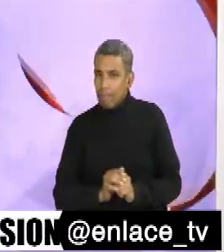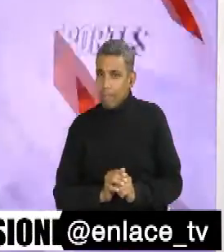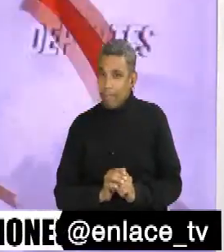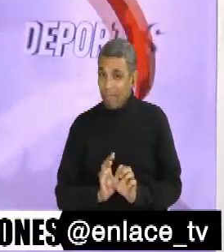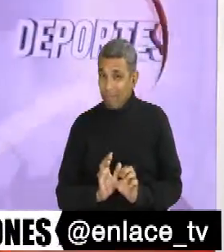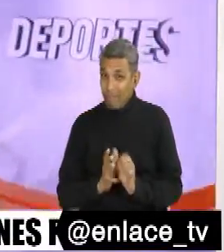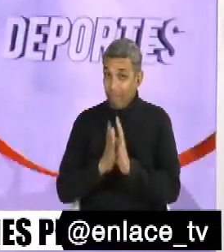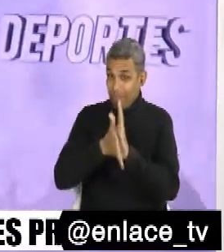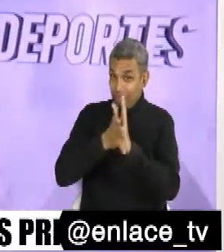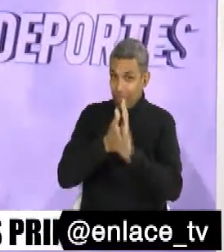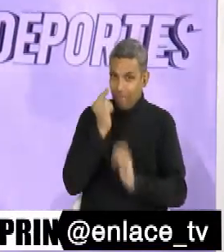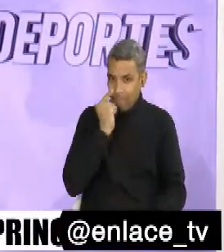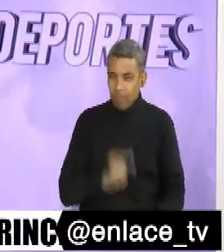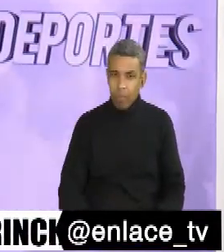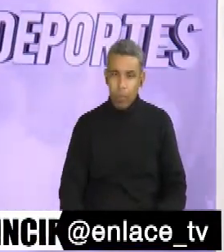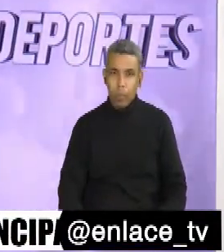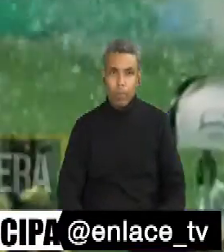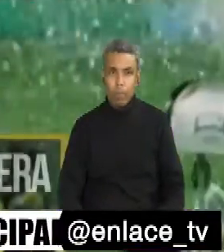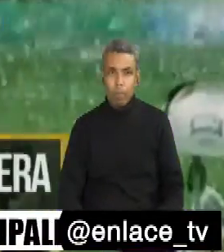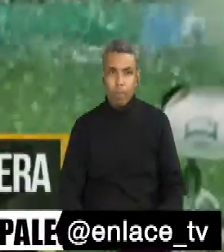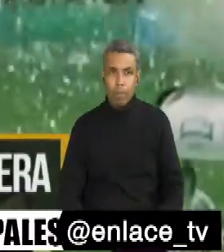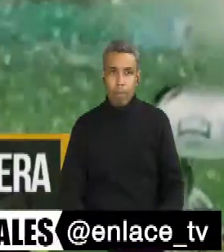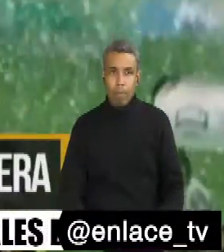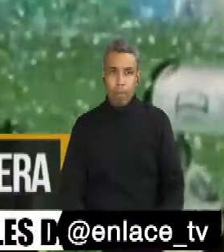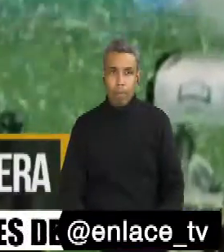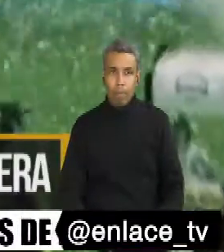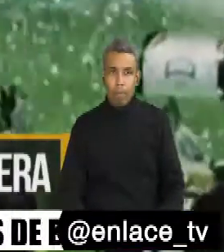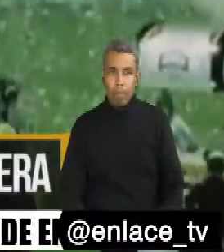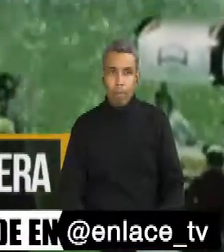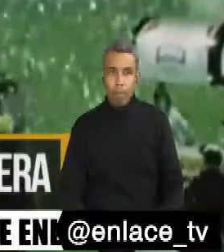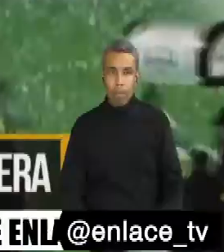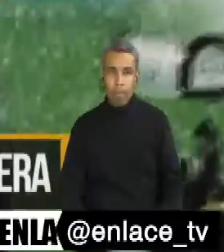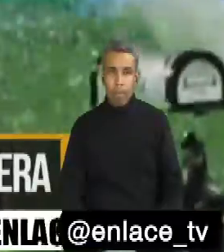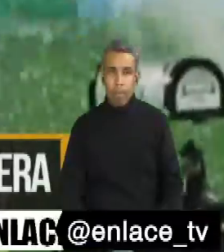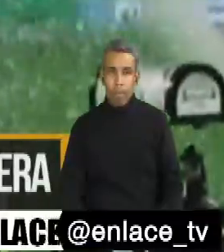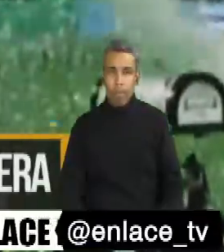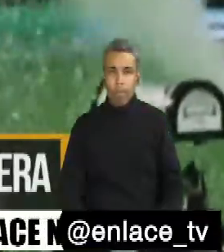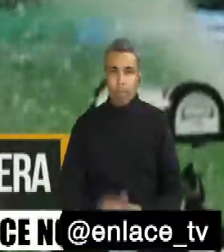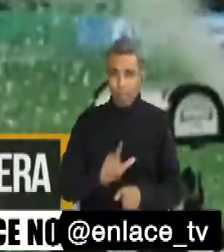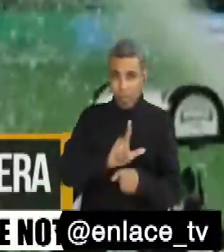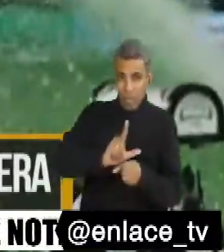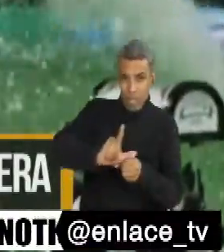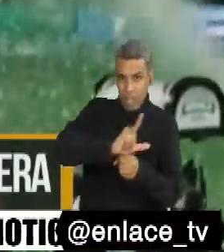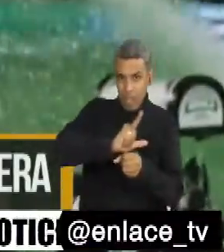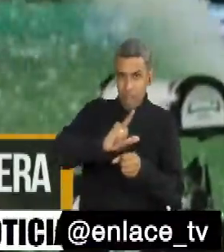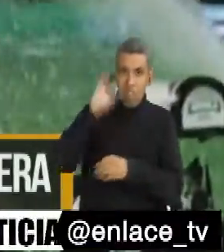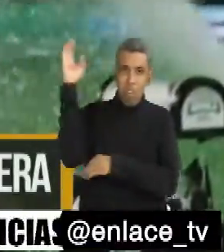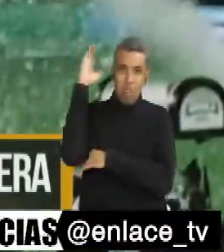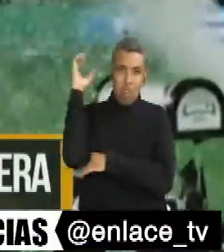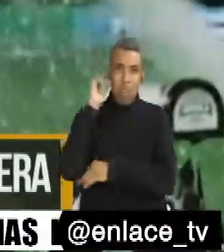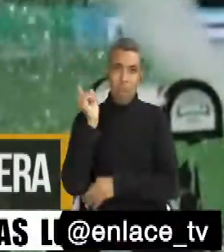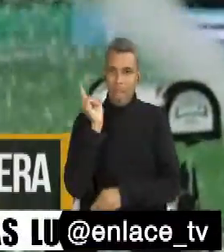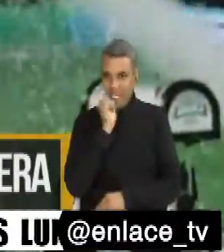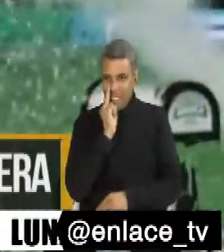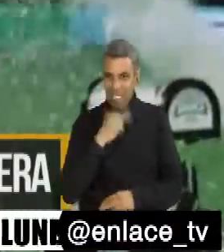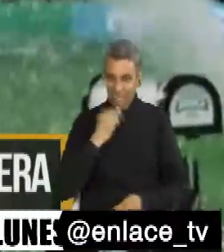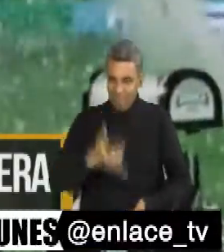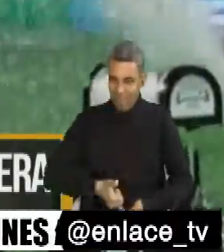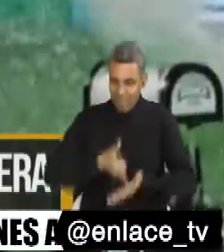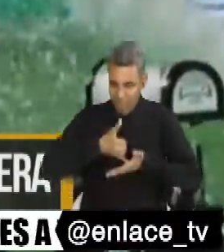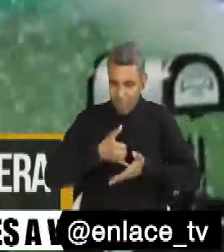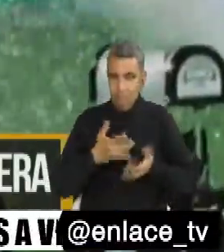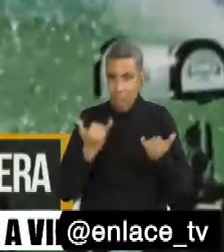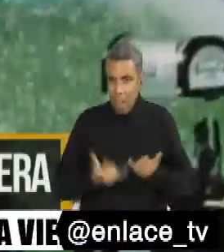y otras que salen. Una vez finalizada la Liga 1, que dejó como campeón Atlético Nacional, los equipos del